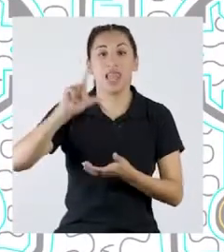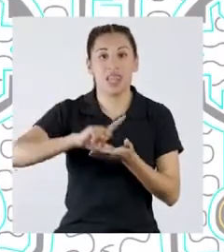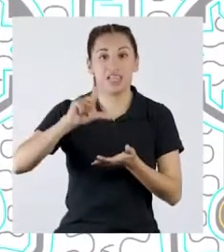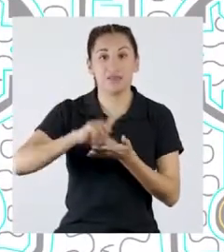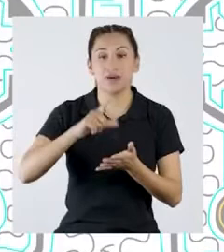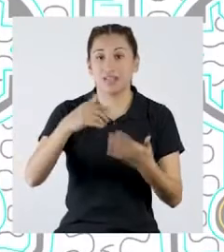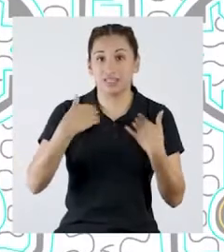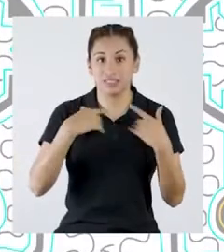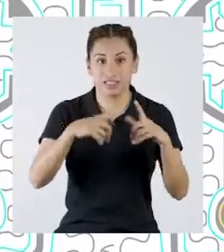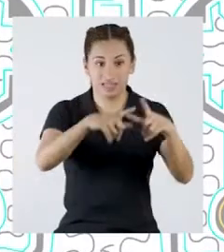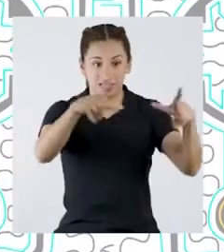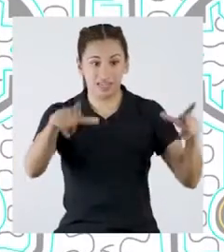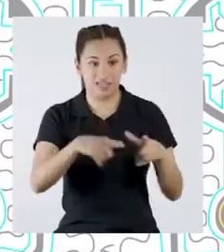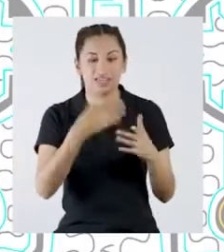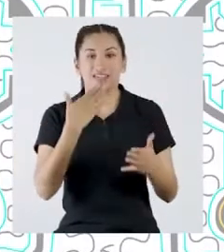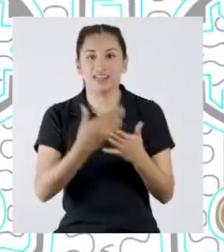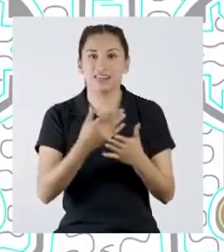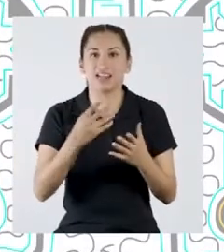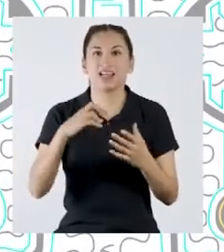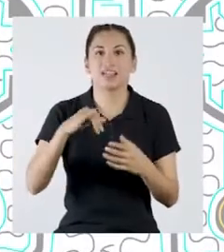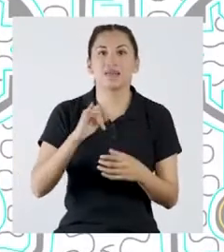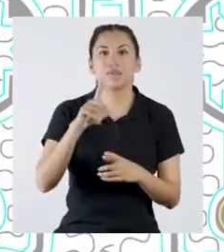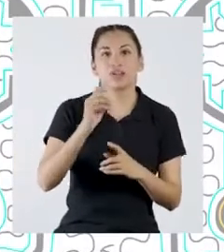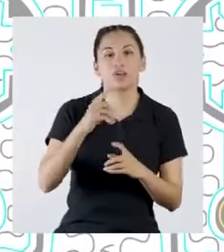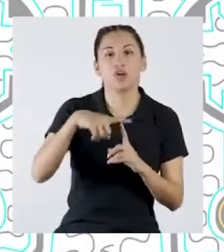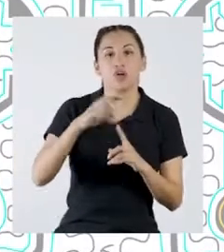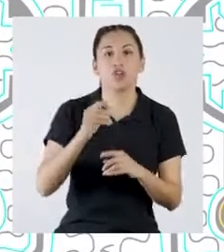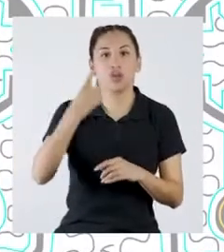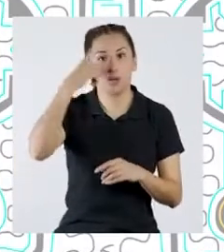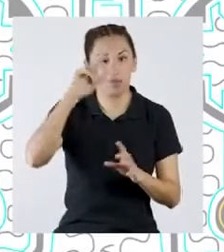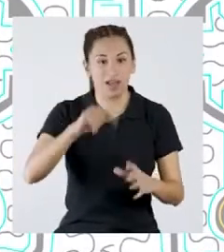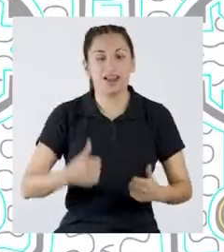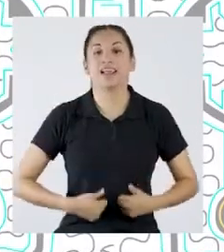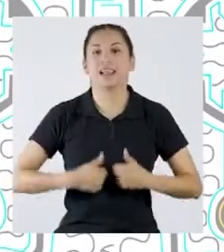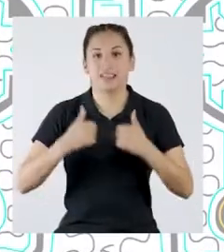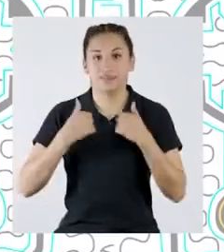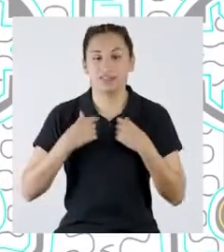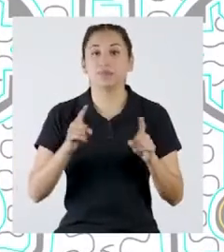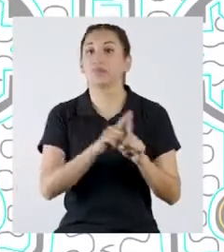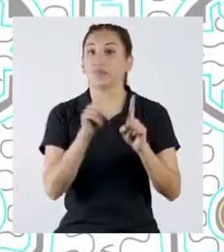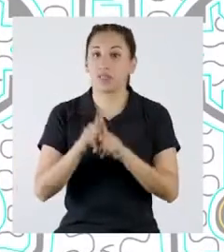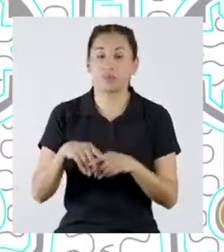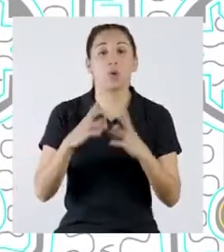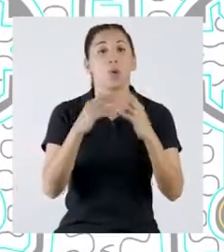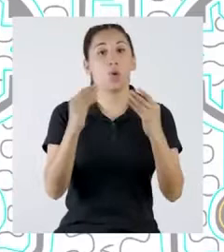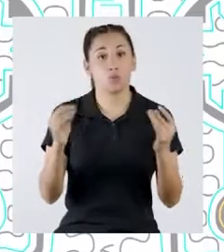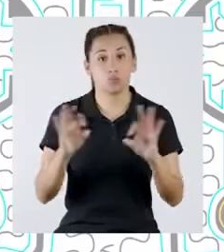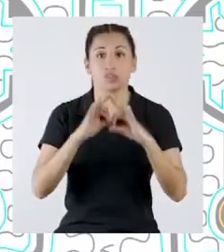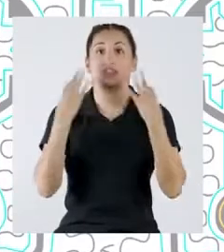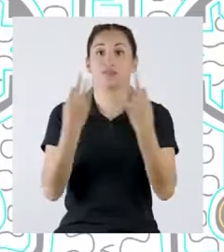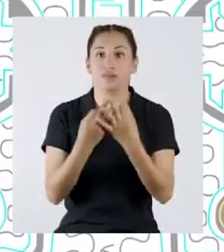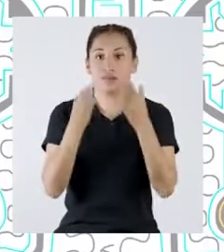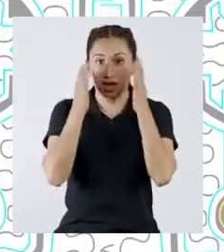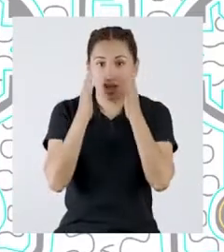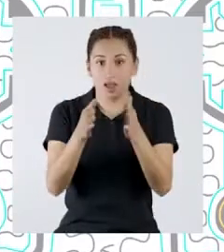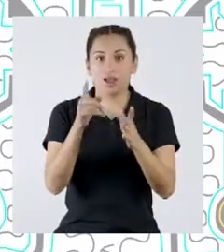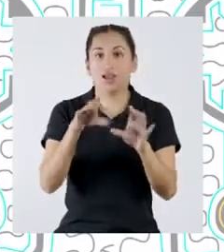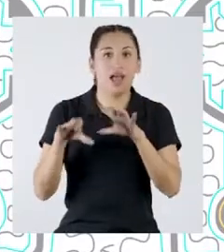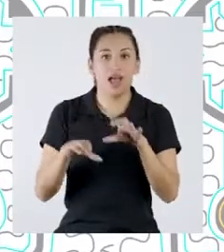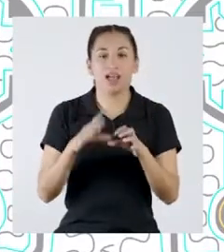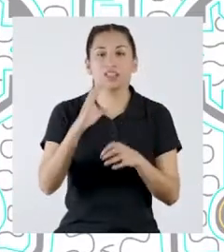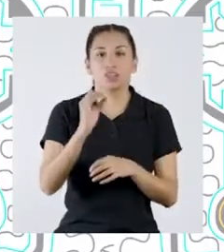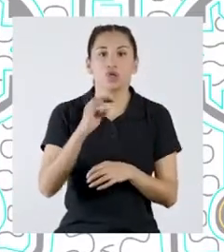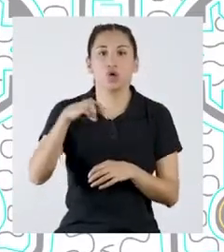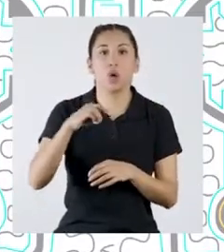una planta de compostaje gracias al programa piloto Composta para la Vida. También hay muchas familias que se dedican a